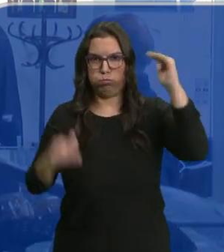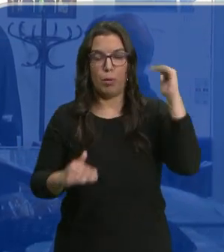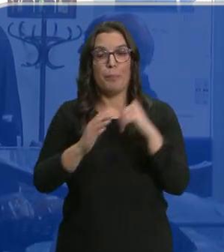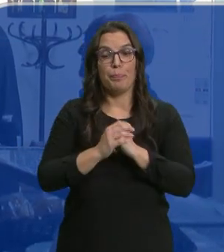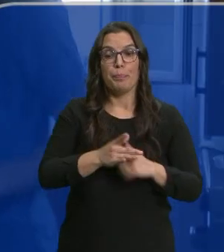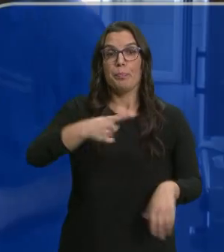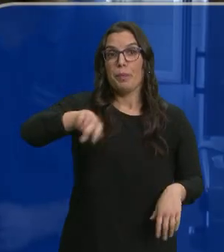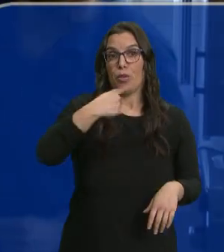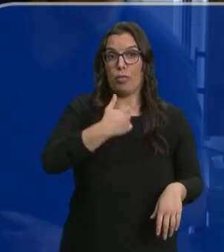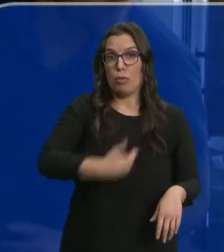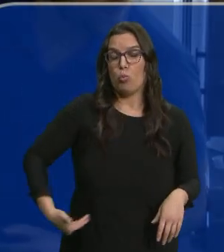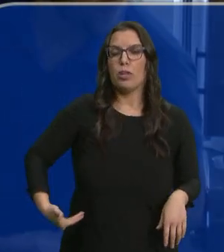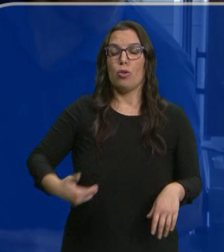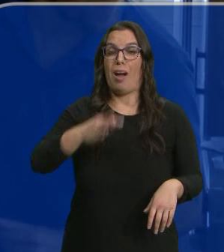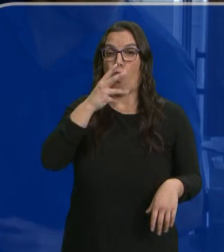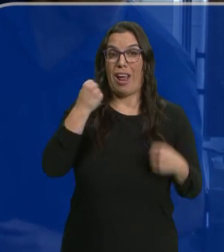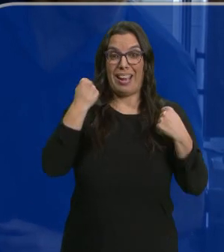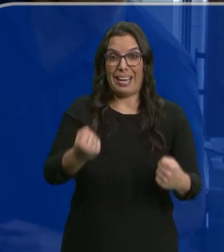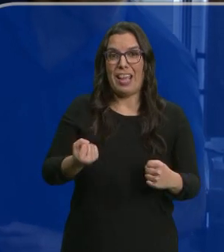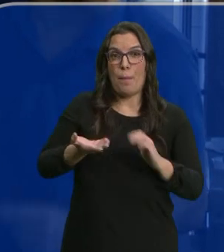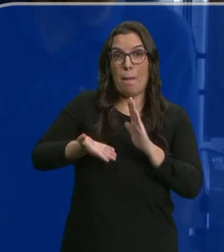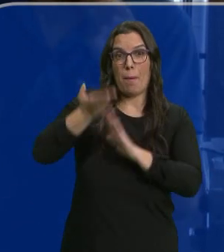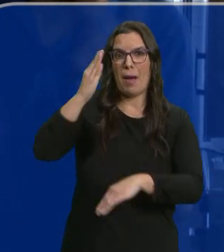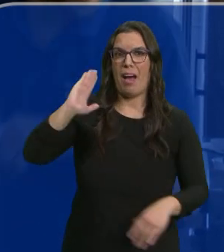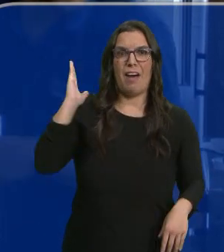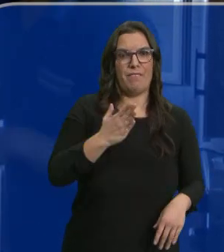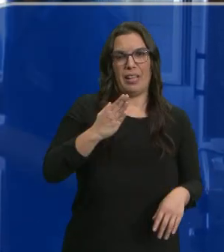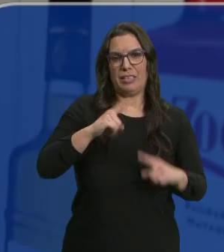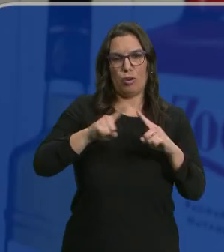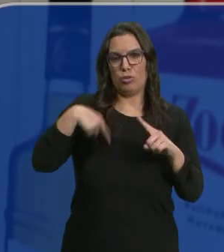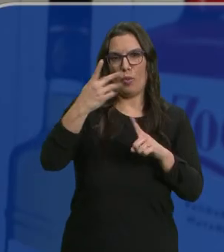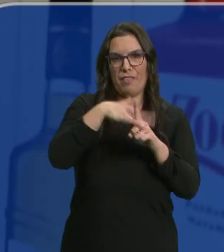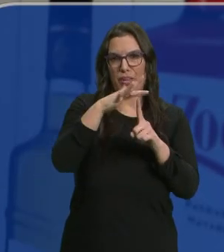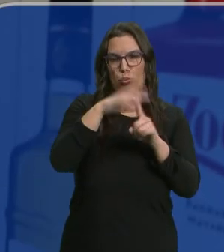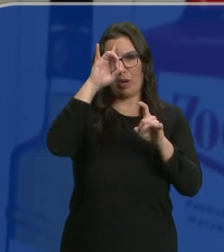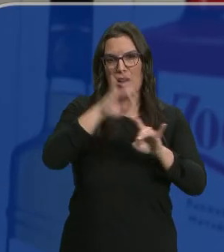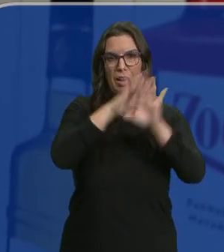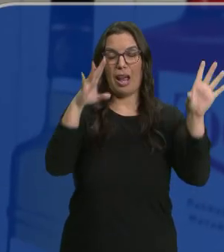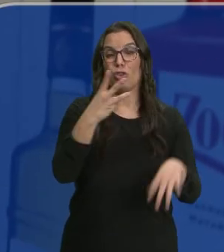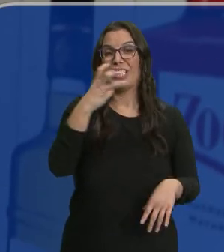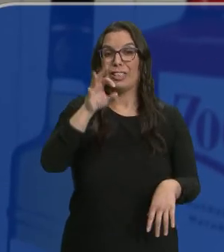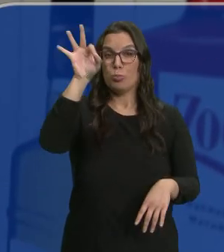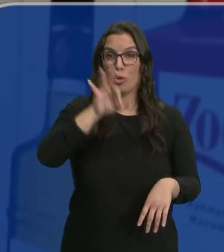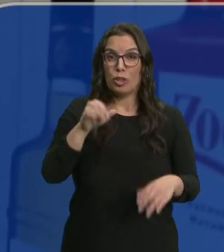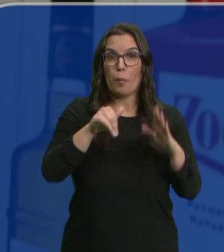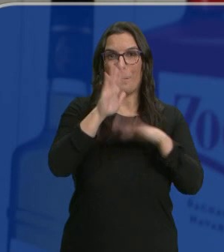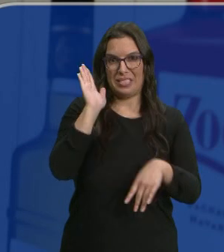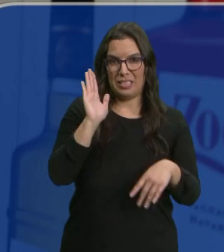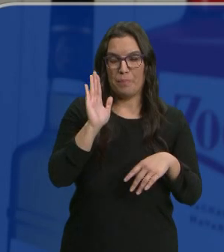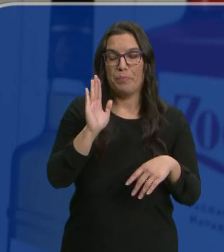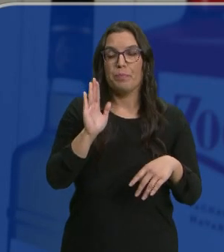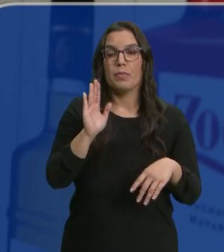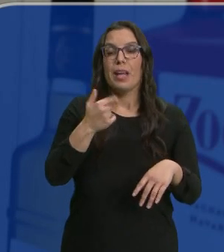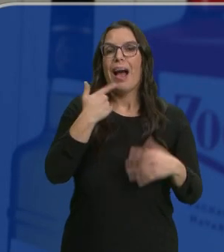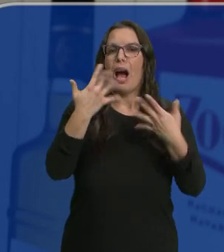precisamente defienden que la subida del coste energético se ve repercutido directamente en sus facturas con más de un 300% de gastos. Dicen